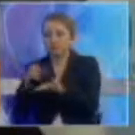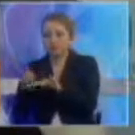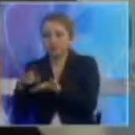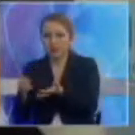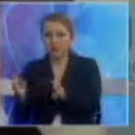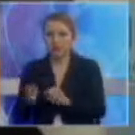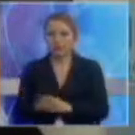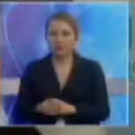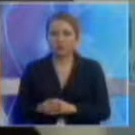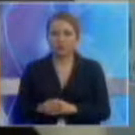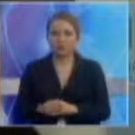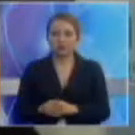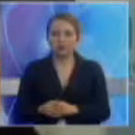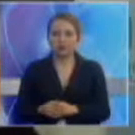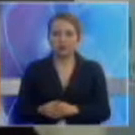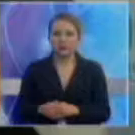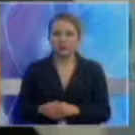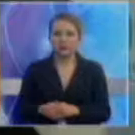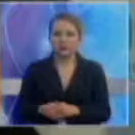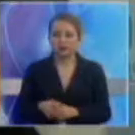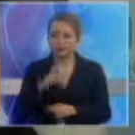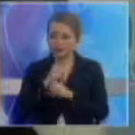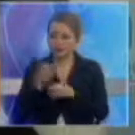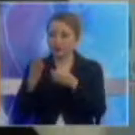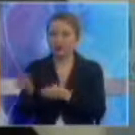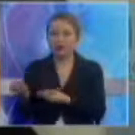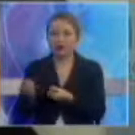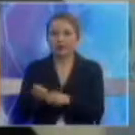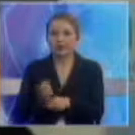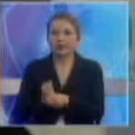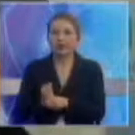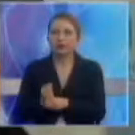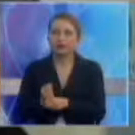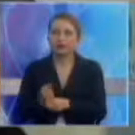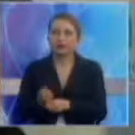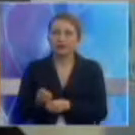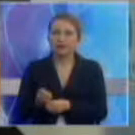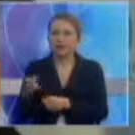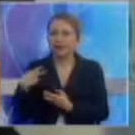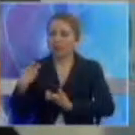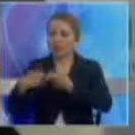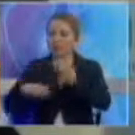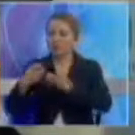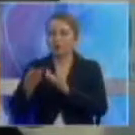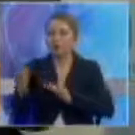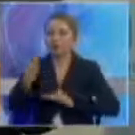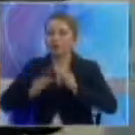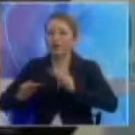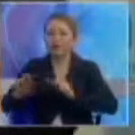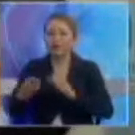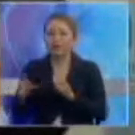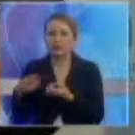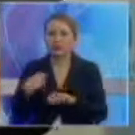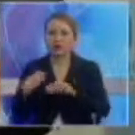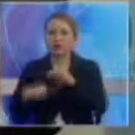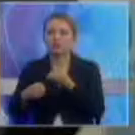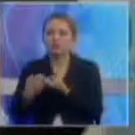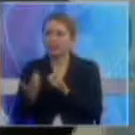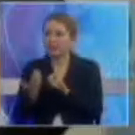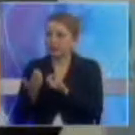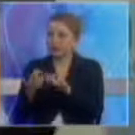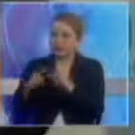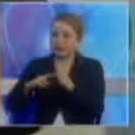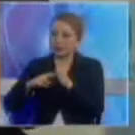que efectivamente está generando más que problemas de ventas, problemas de logística en